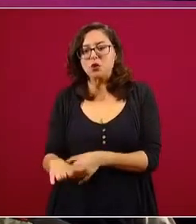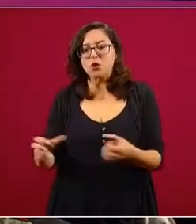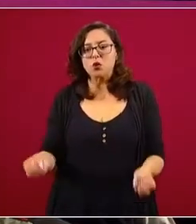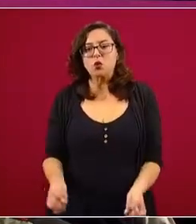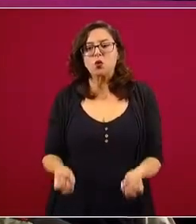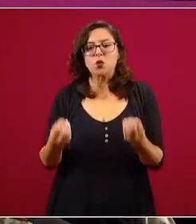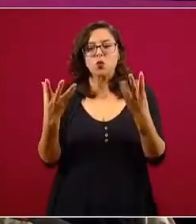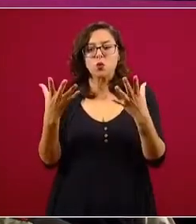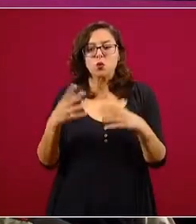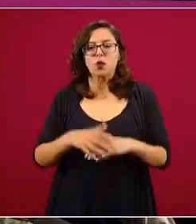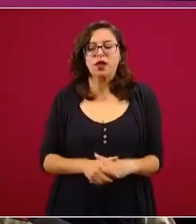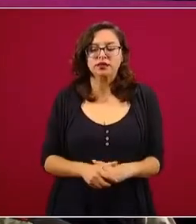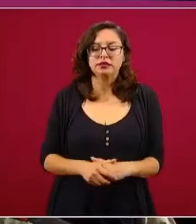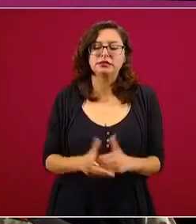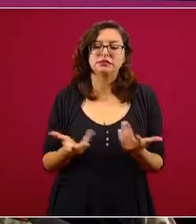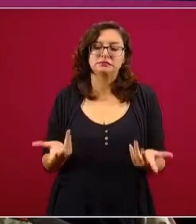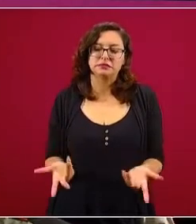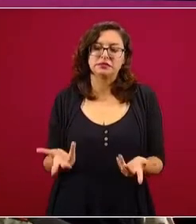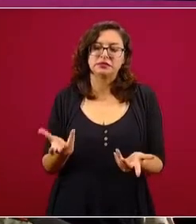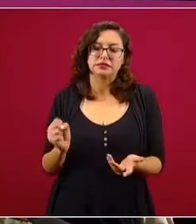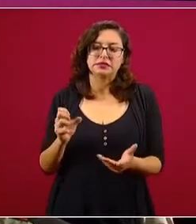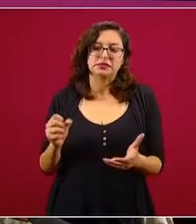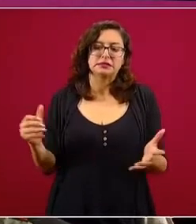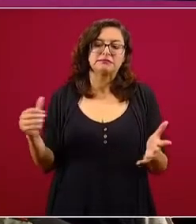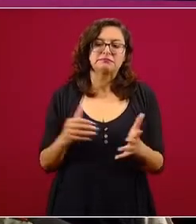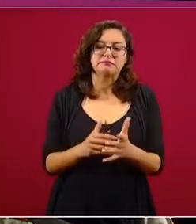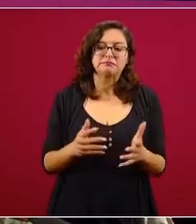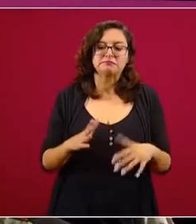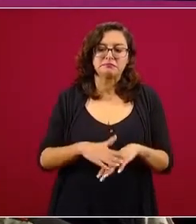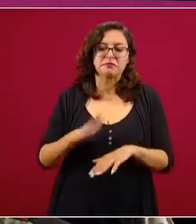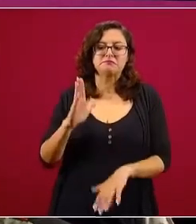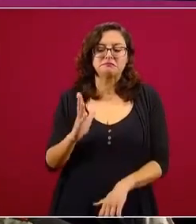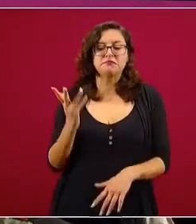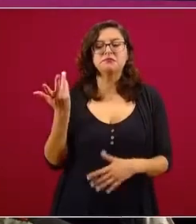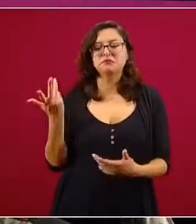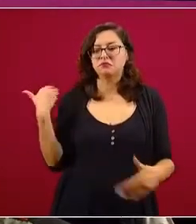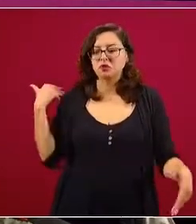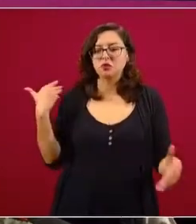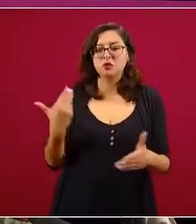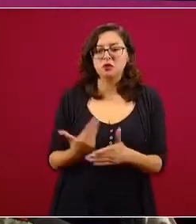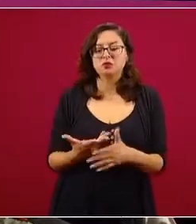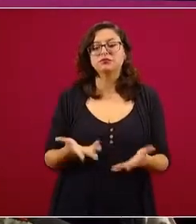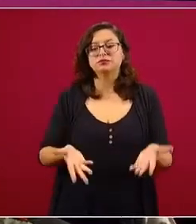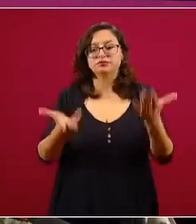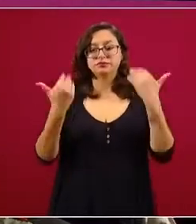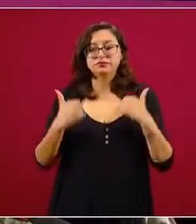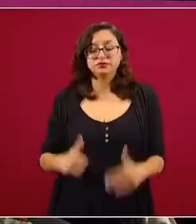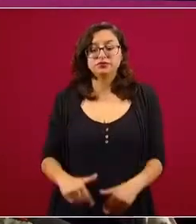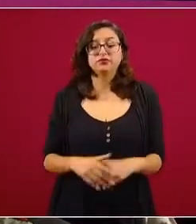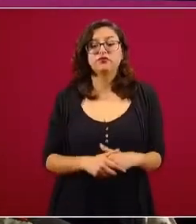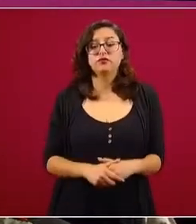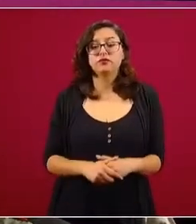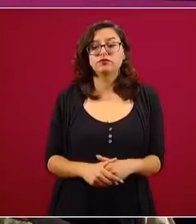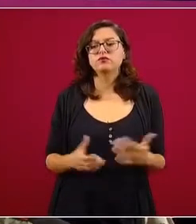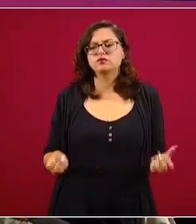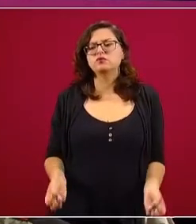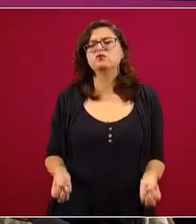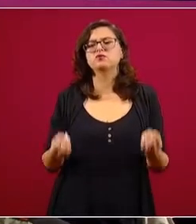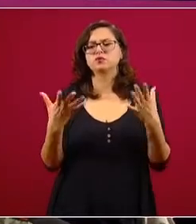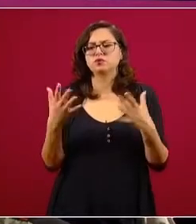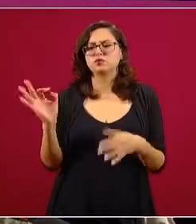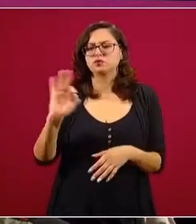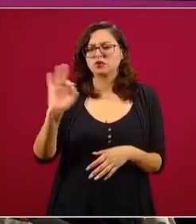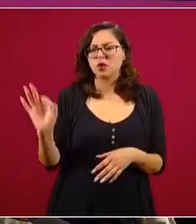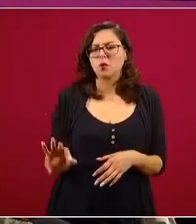61,450 para el día de hoy. Veamos la siguiente diapositiva, precisamente son los casos estimados.